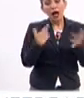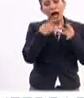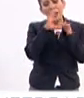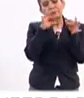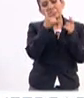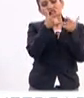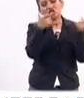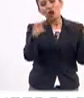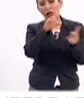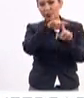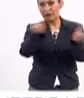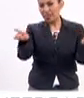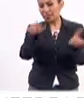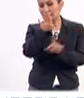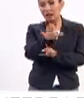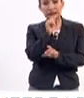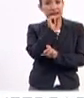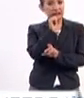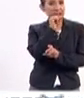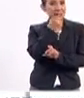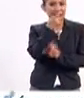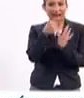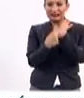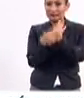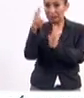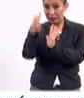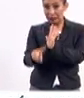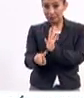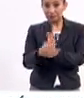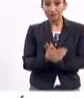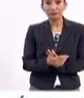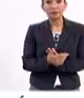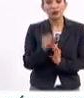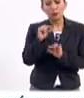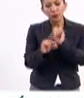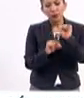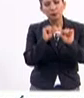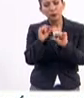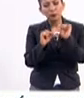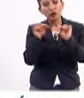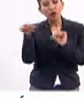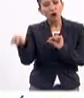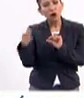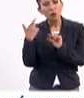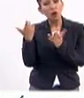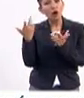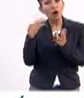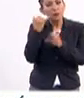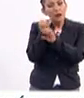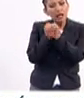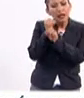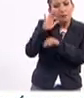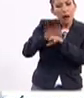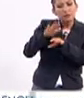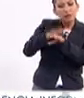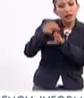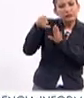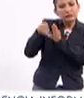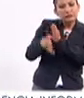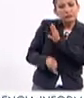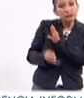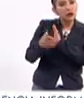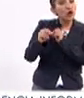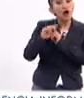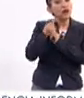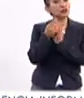contar la otra historia, lo que no se ha contado en realidad. Ahora poco a poco se está investigando cada vez más y